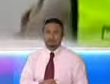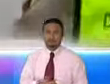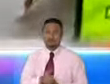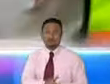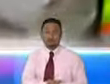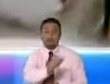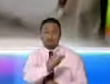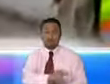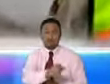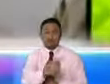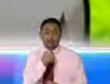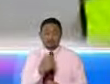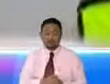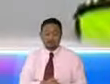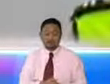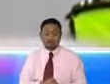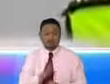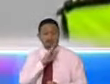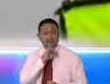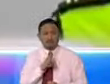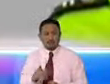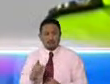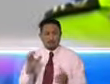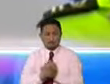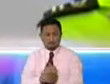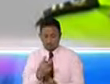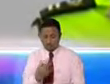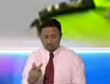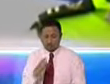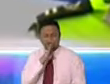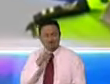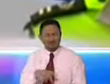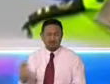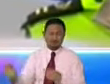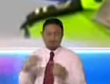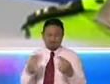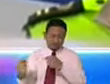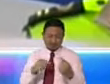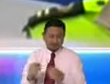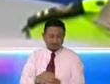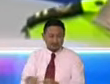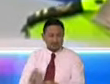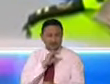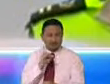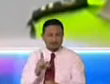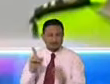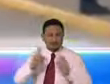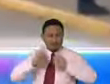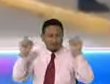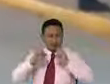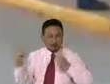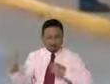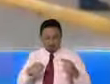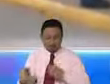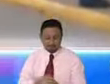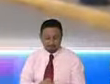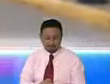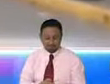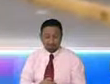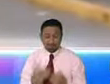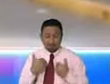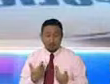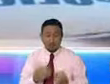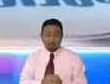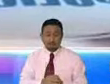que esta pareja siempre pasaba discutiendo, existían muchos escándalos en el lugar. Los cuerpos fueron encontrados